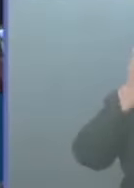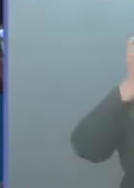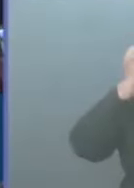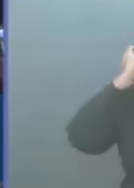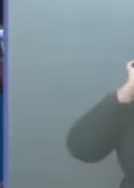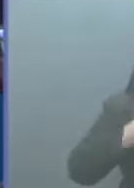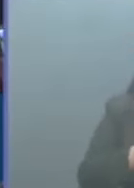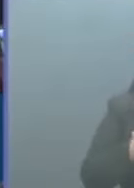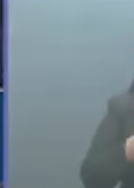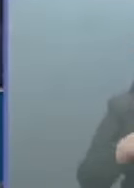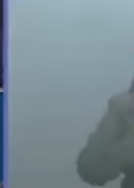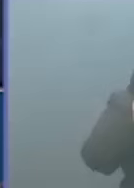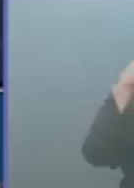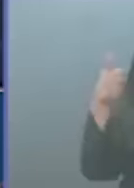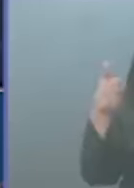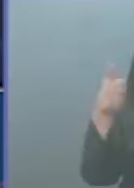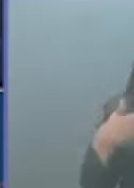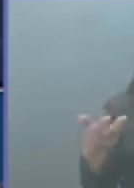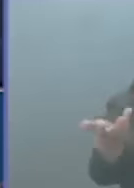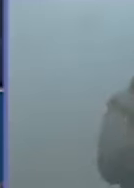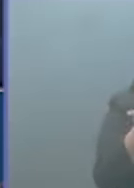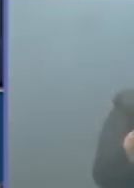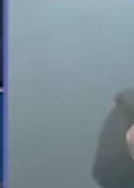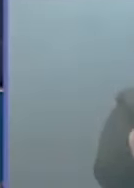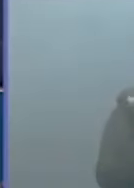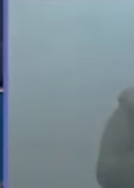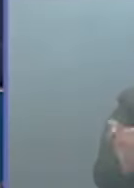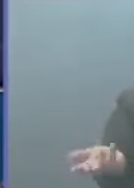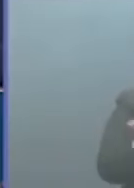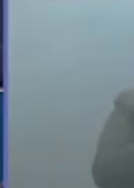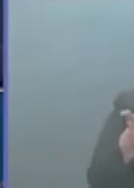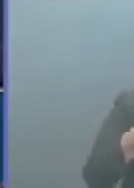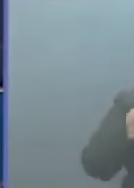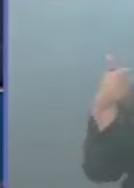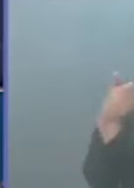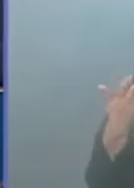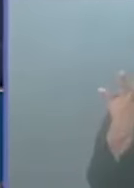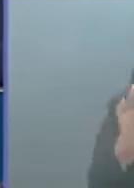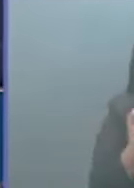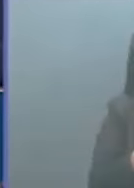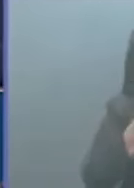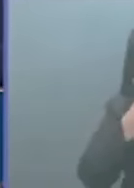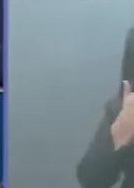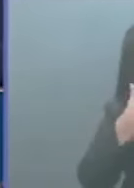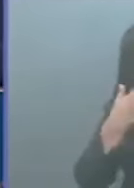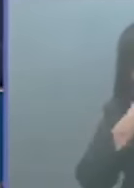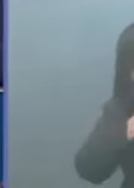Gracias, presidente. Muy buenos días, colegas diputadas y diputados. Solo hacer una